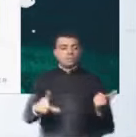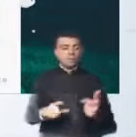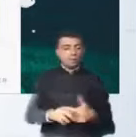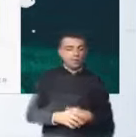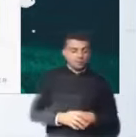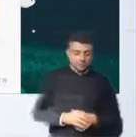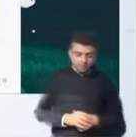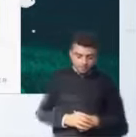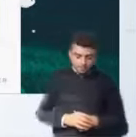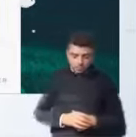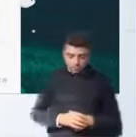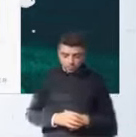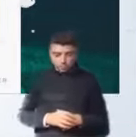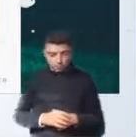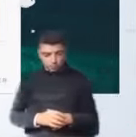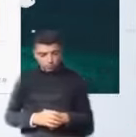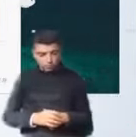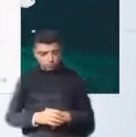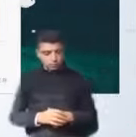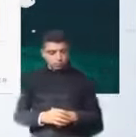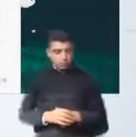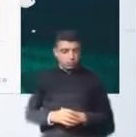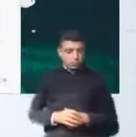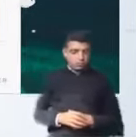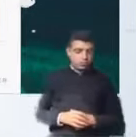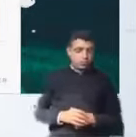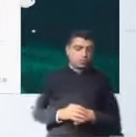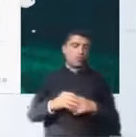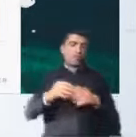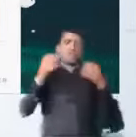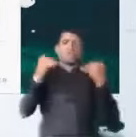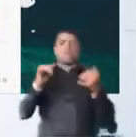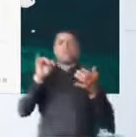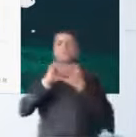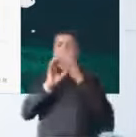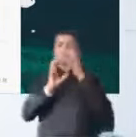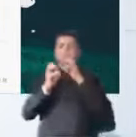Y miremos la mortalidad del COVID-19 en el grupo etario.